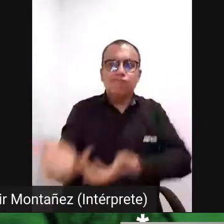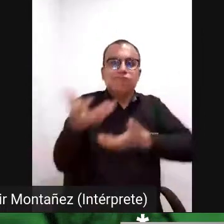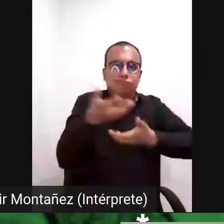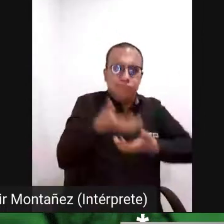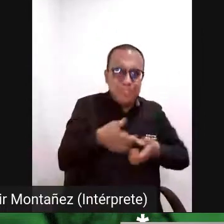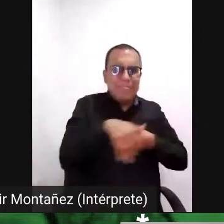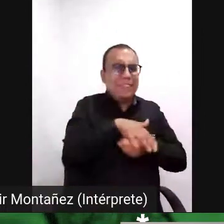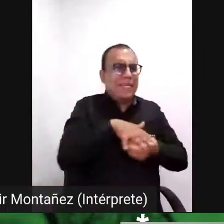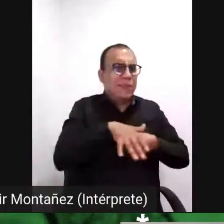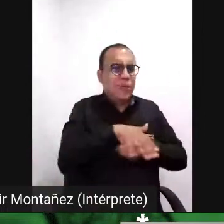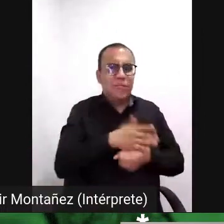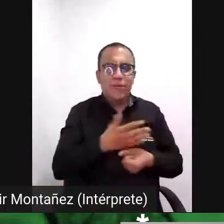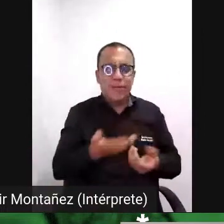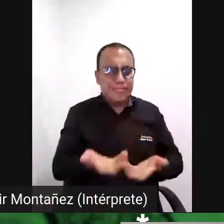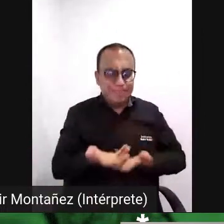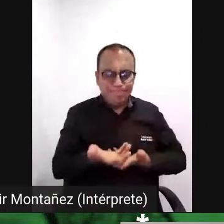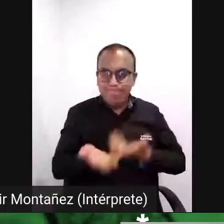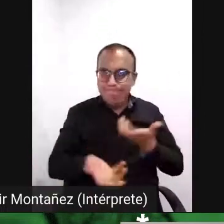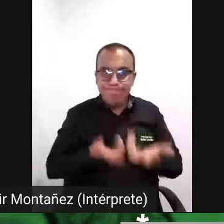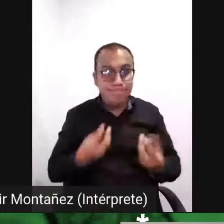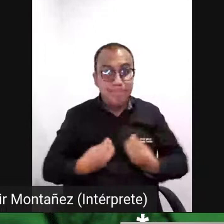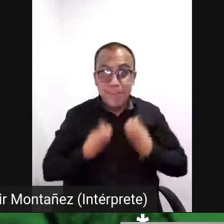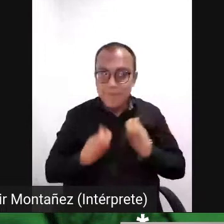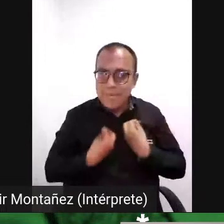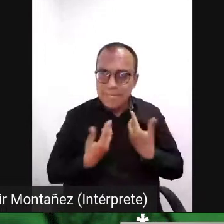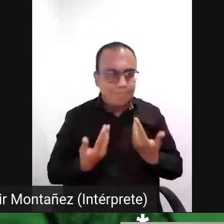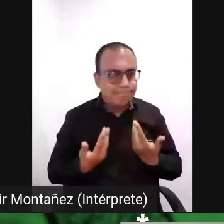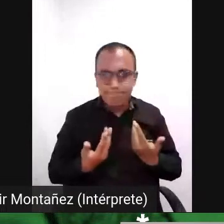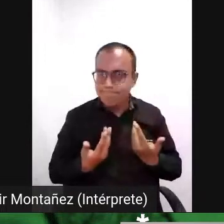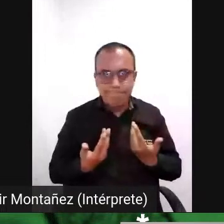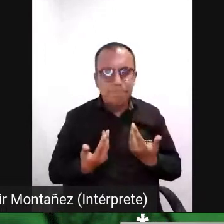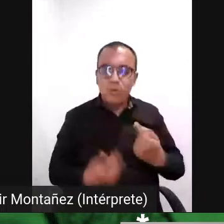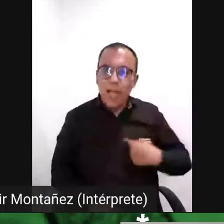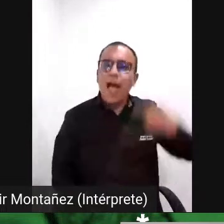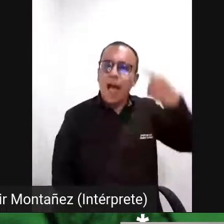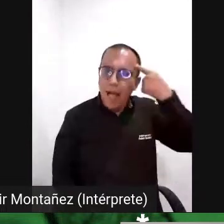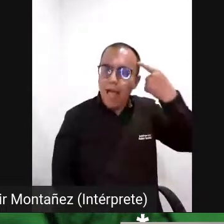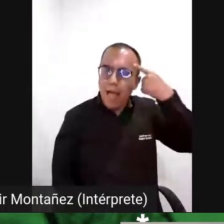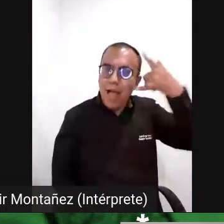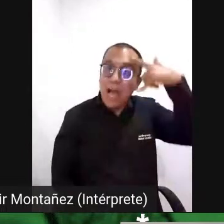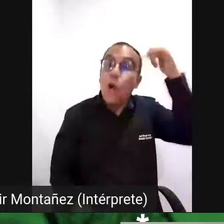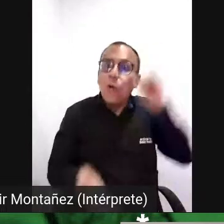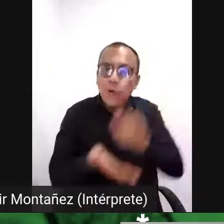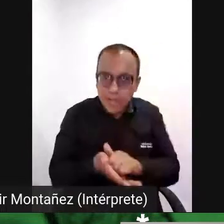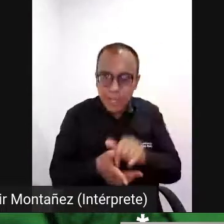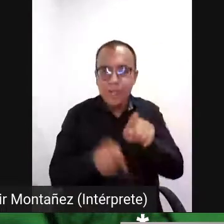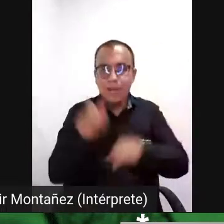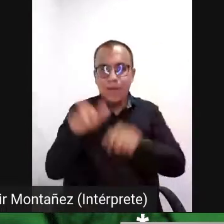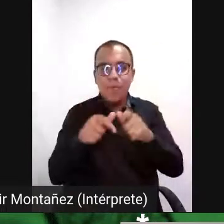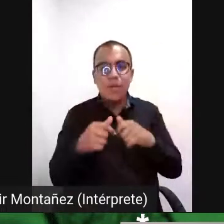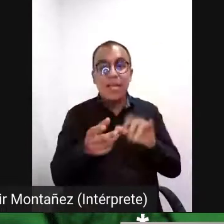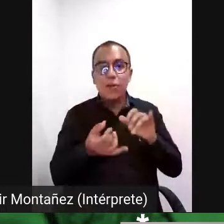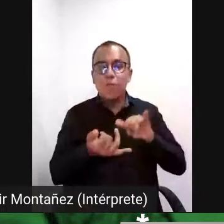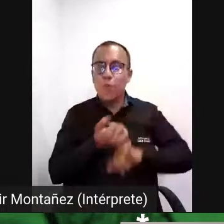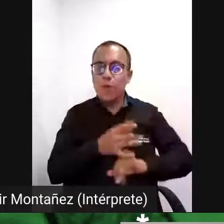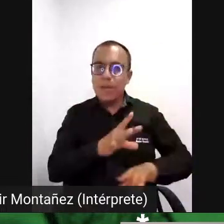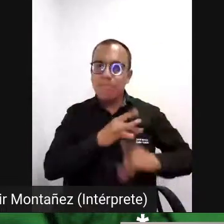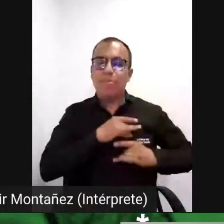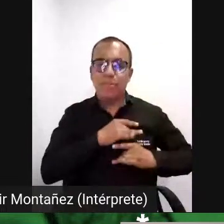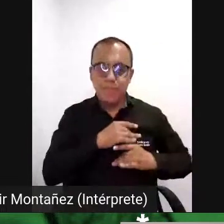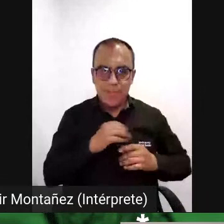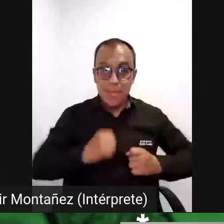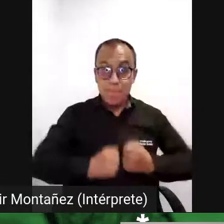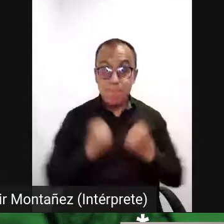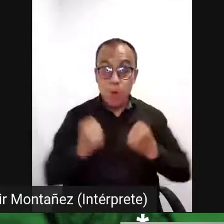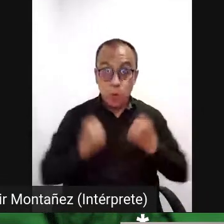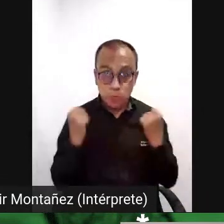ya definitivamente no pueden sobrevivir por estas creencias que pues muchas veces las tienen muy arraigadas, ¿no? Y pues Bogotá es una ciudad